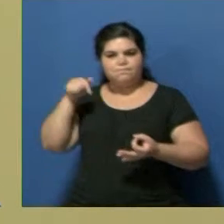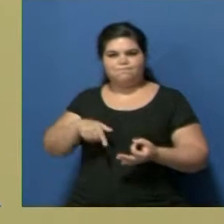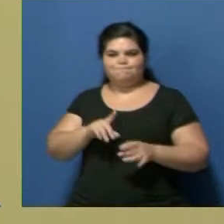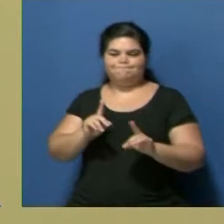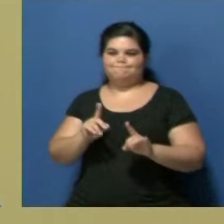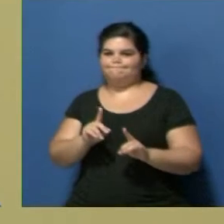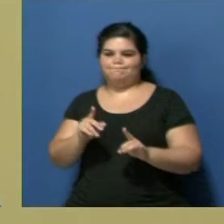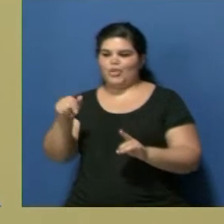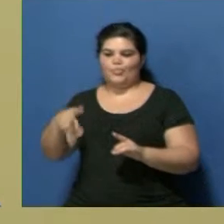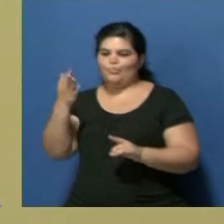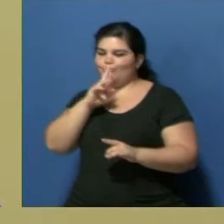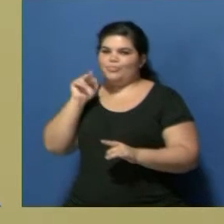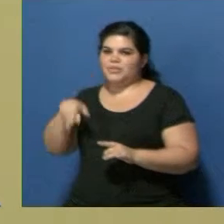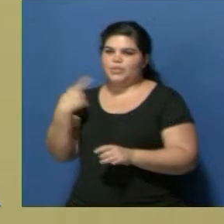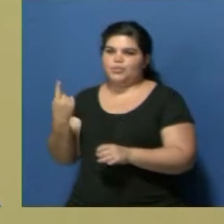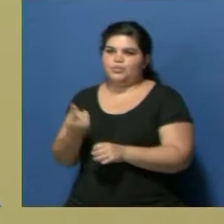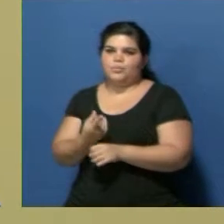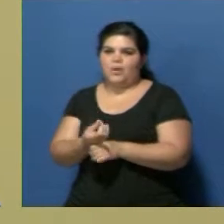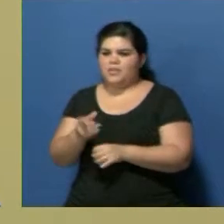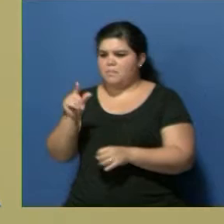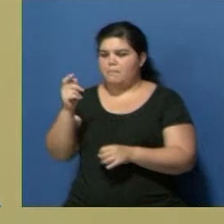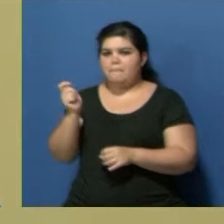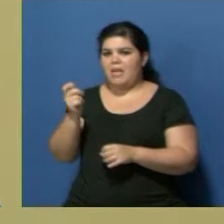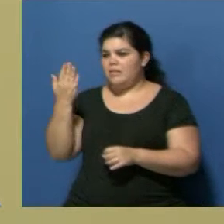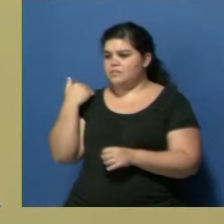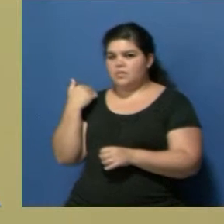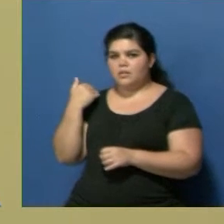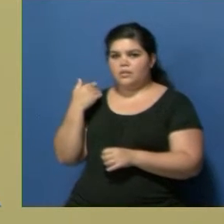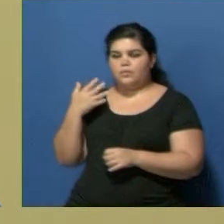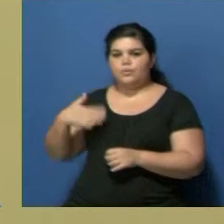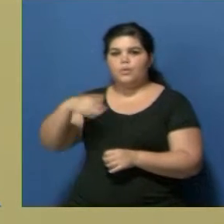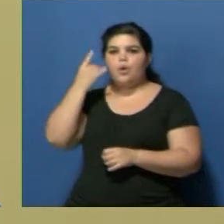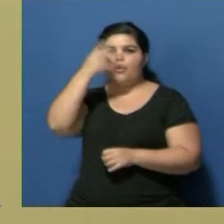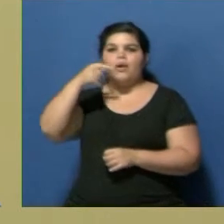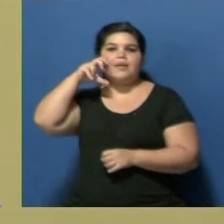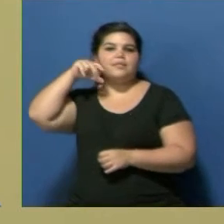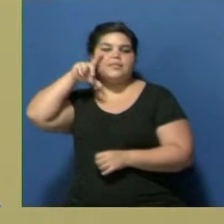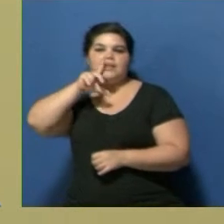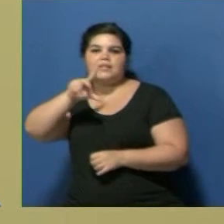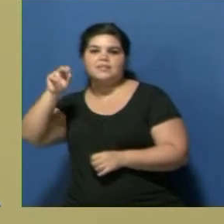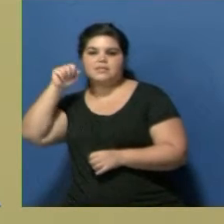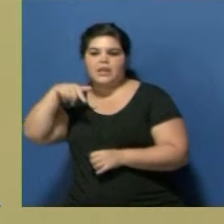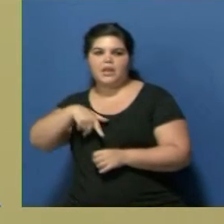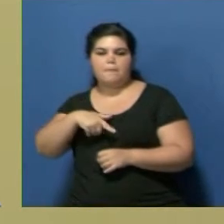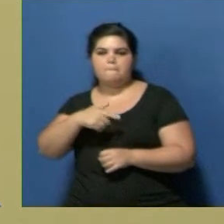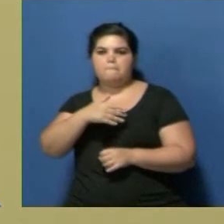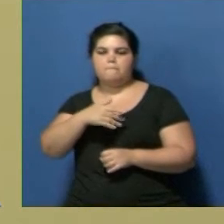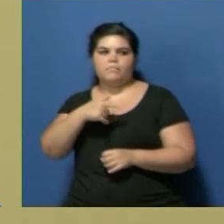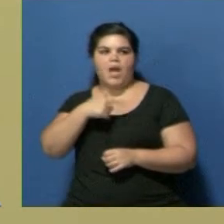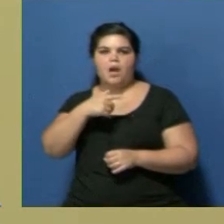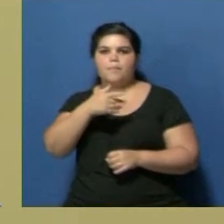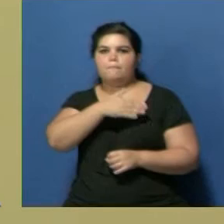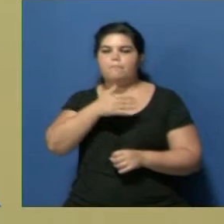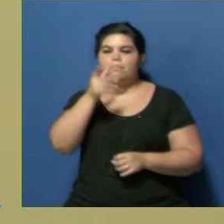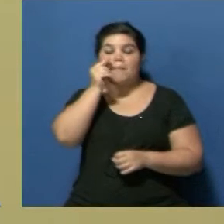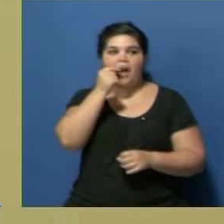Claro. No es el caso. Se nos ha muerto hace unos meses una chica de Ugarteche que tenía un hijo de su papá y que lo había denunciado. Y eso no salió en los medios,